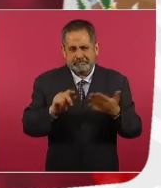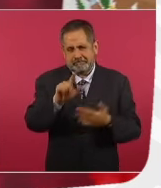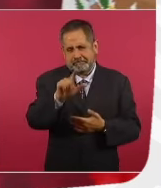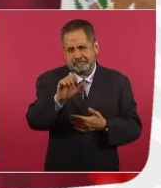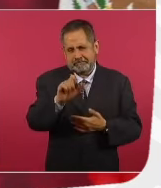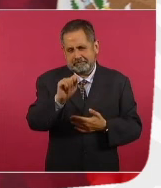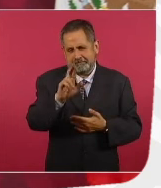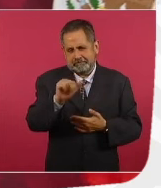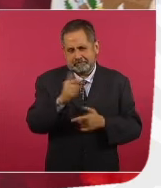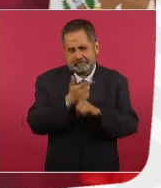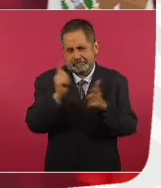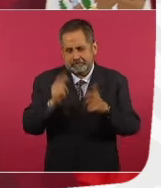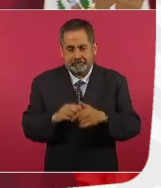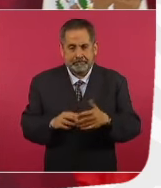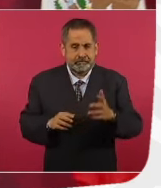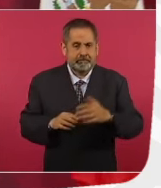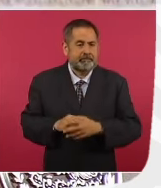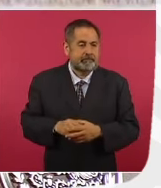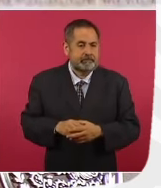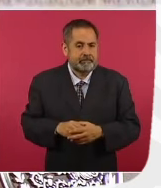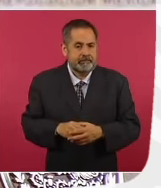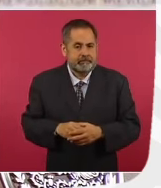libres de